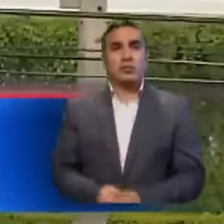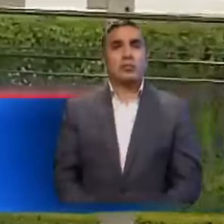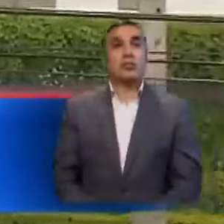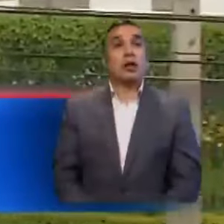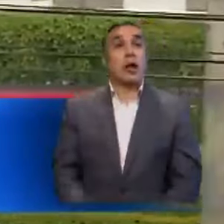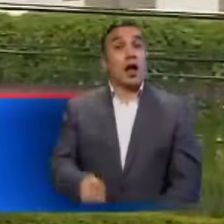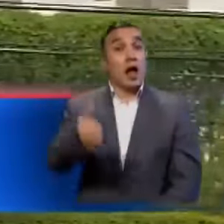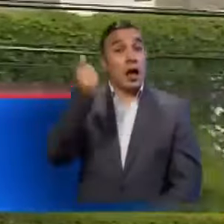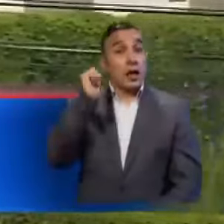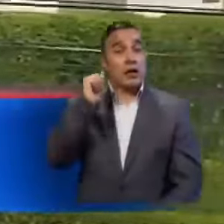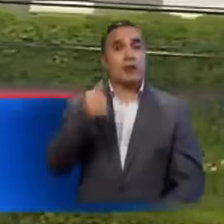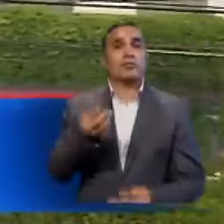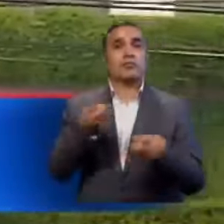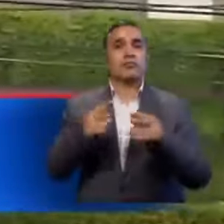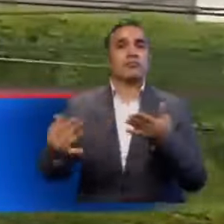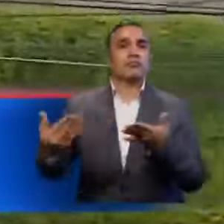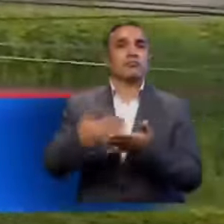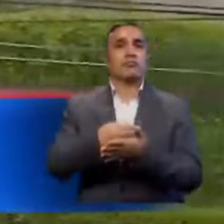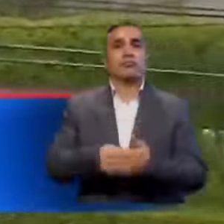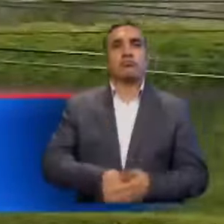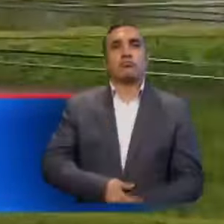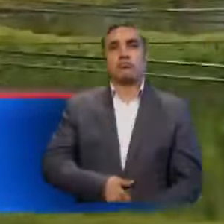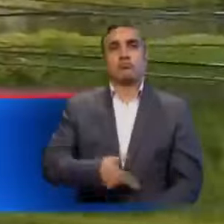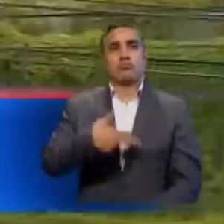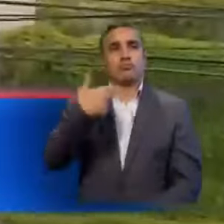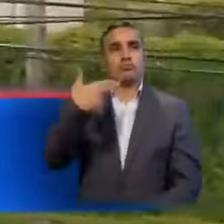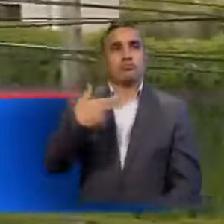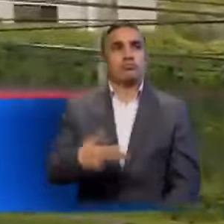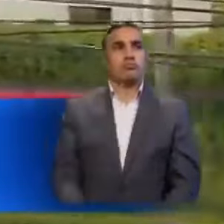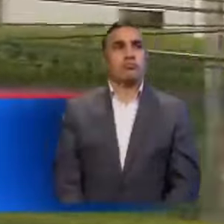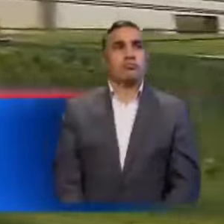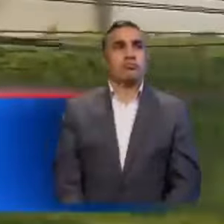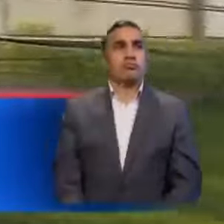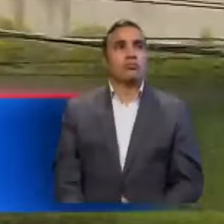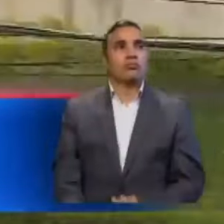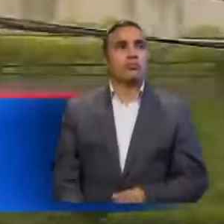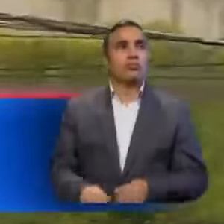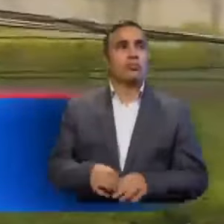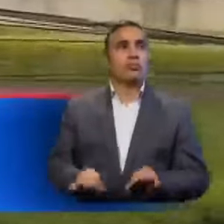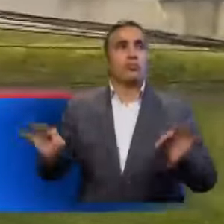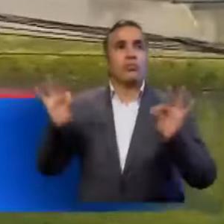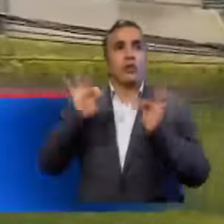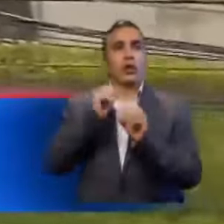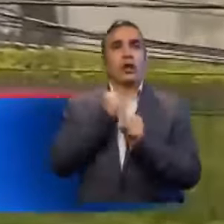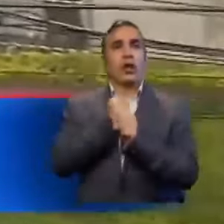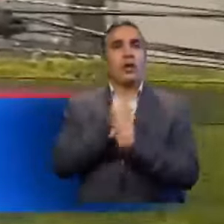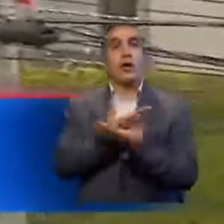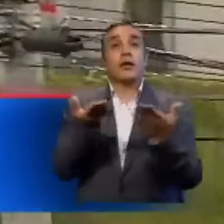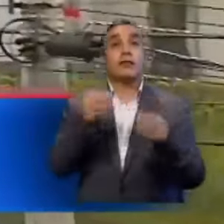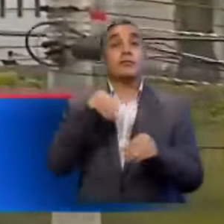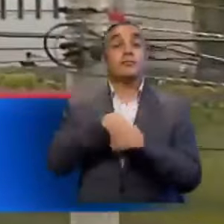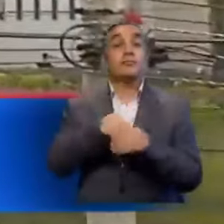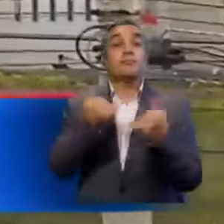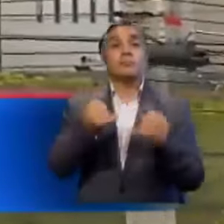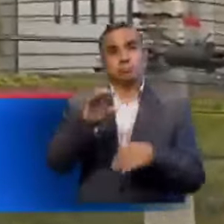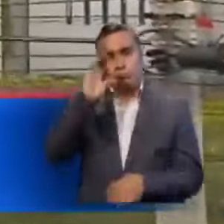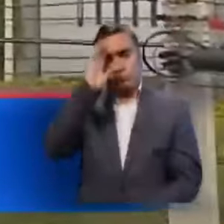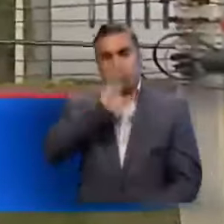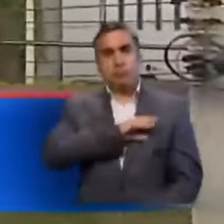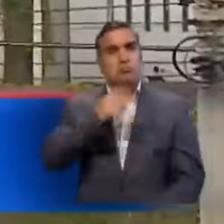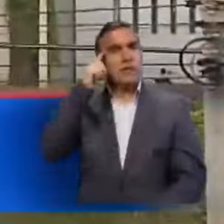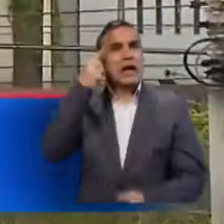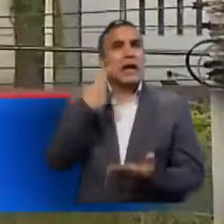y ayer también se decomisó armas de fuego. Es importante el trabajo que está ejecutando ahora la policía